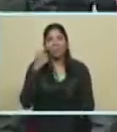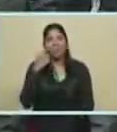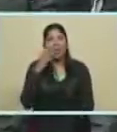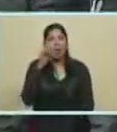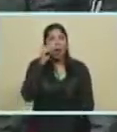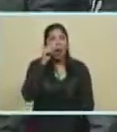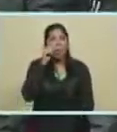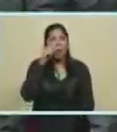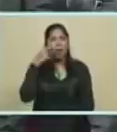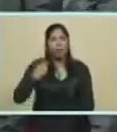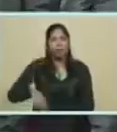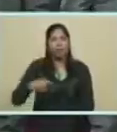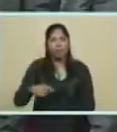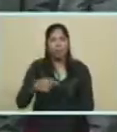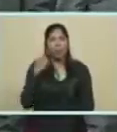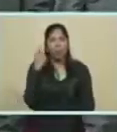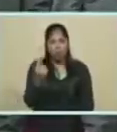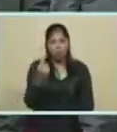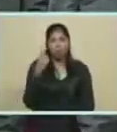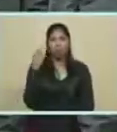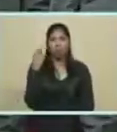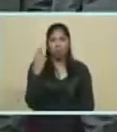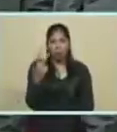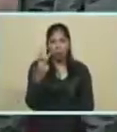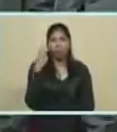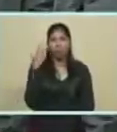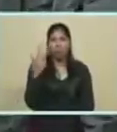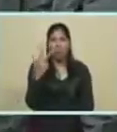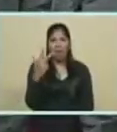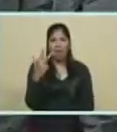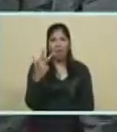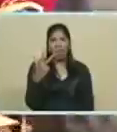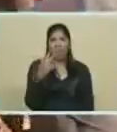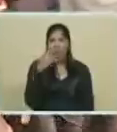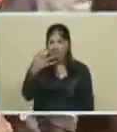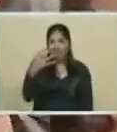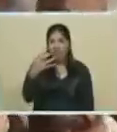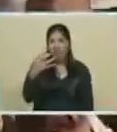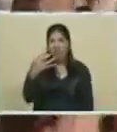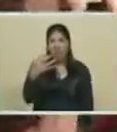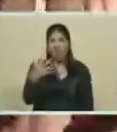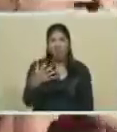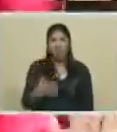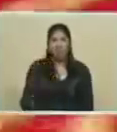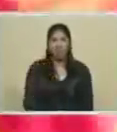pues. A la una, a las dos, a las tres.